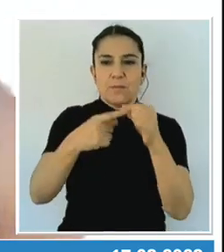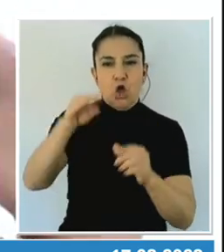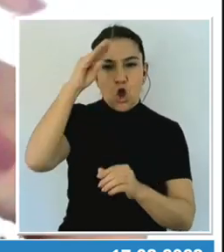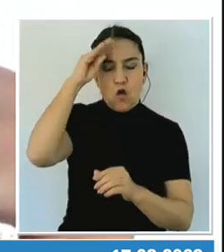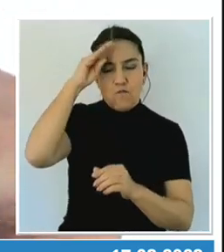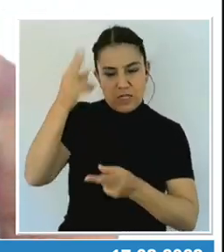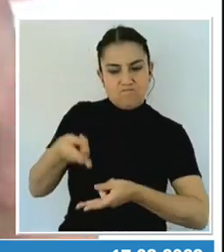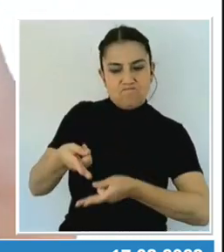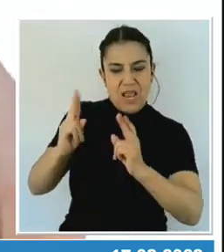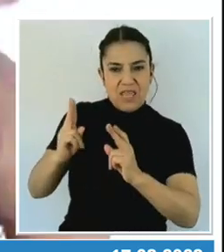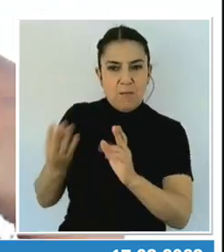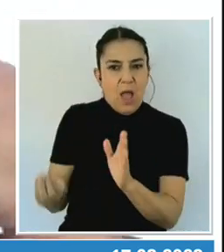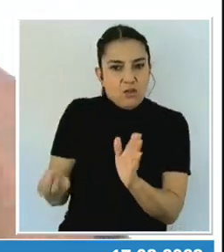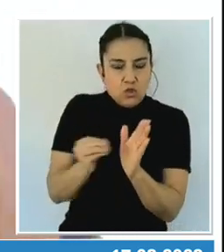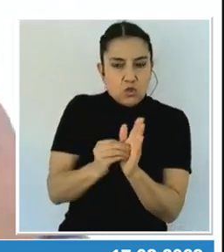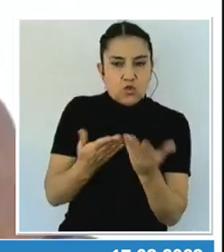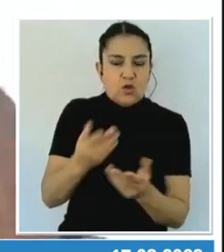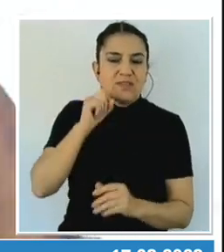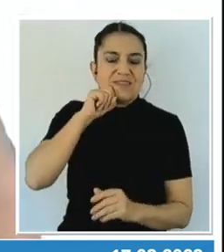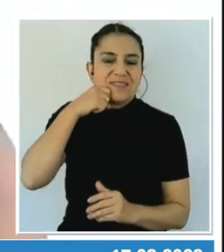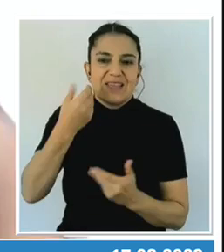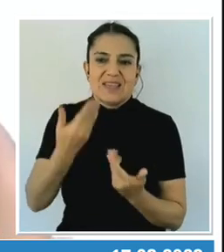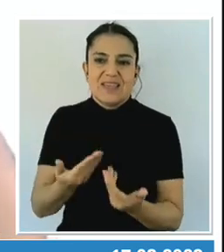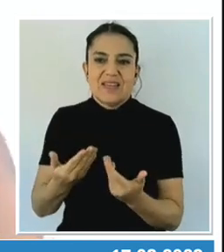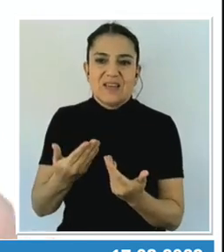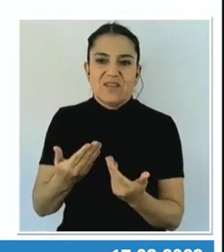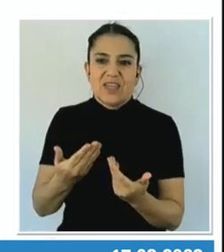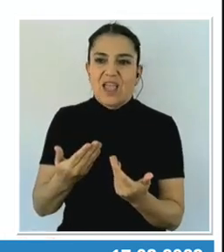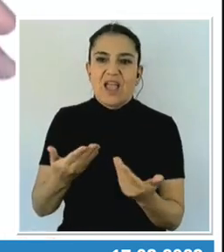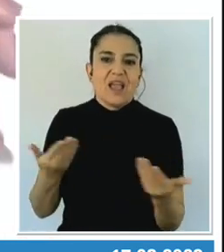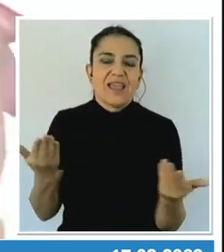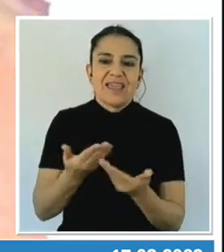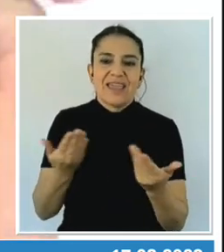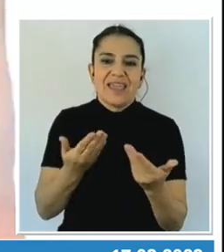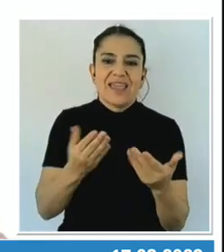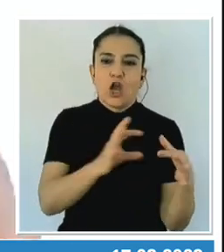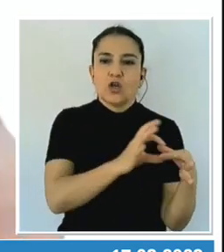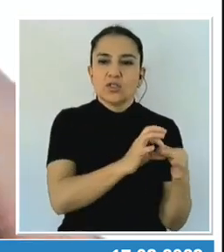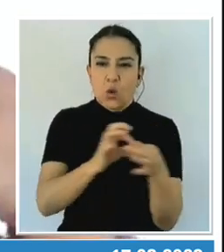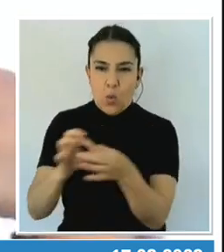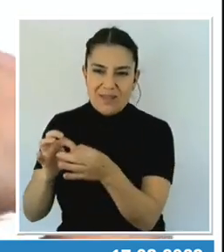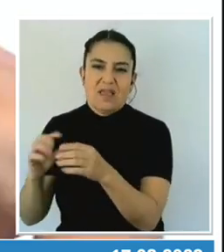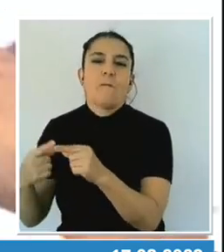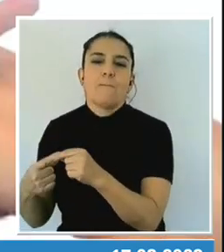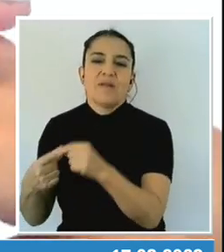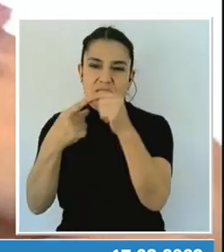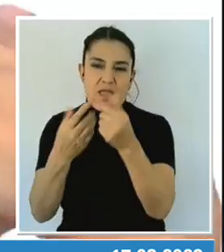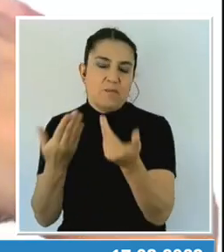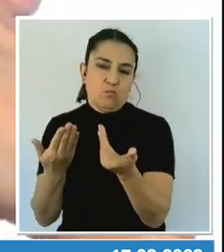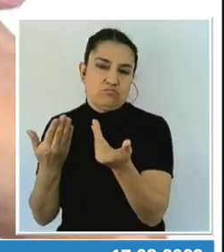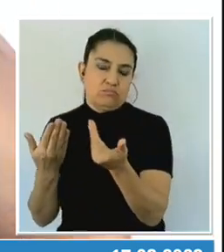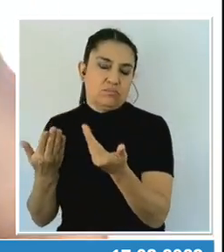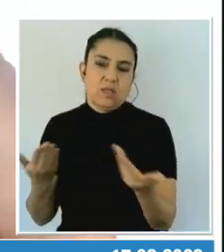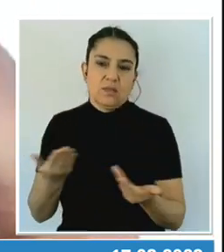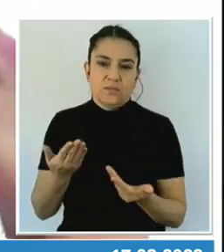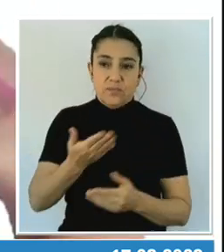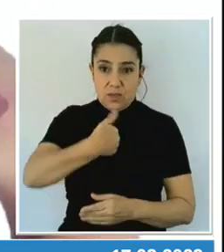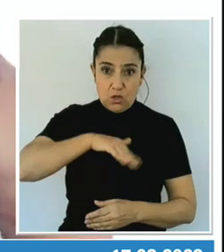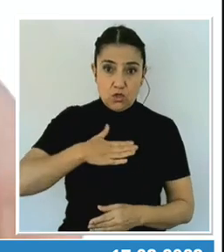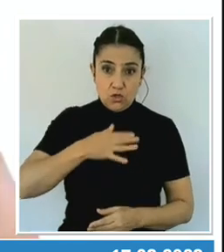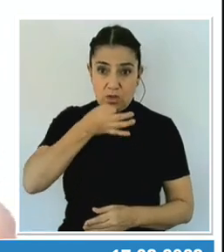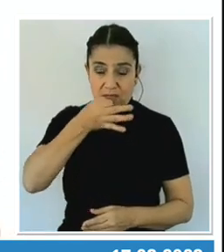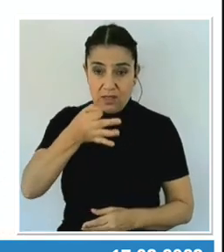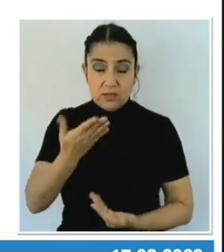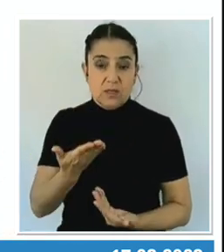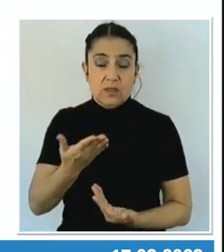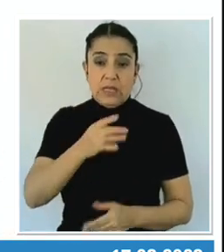esto refiriéndonos a la cuestión de los alcances de los principios. Entre nosotros, es decir, en Chile, el profesor Raúl Letelier